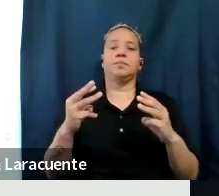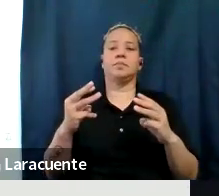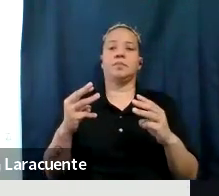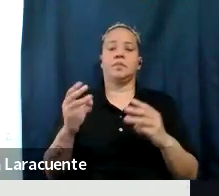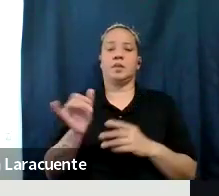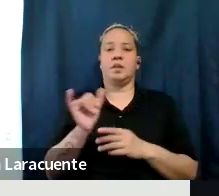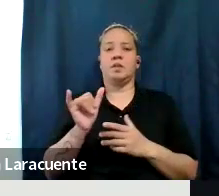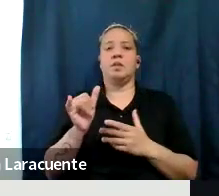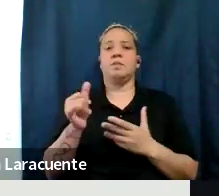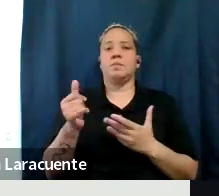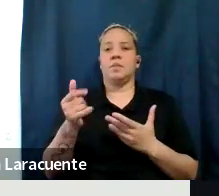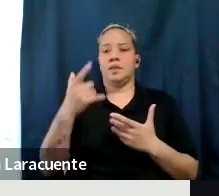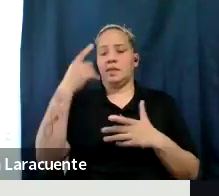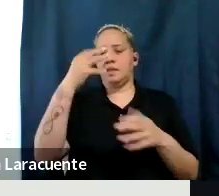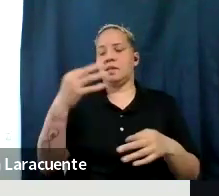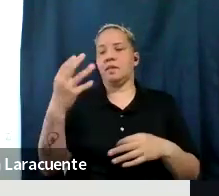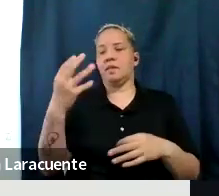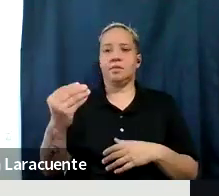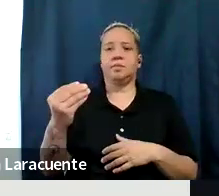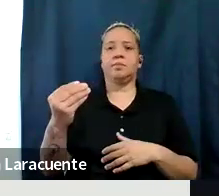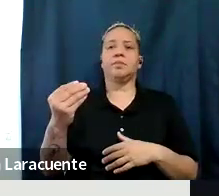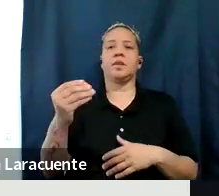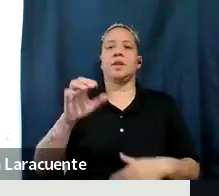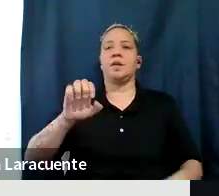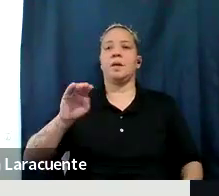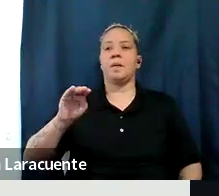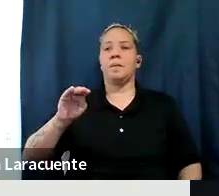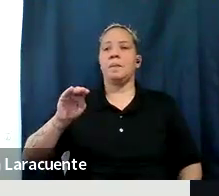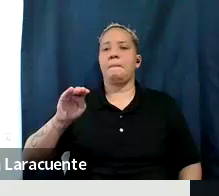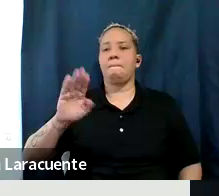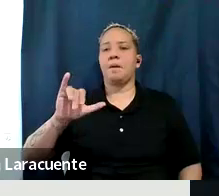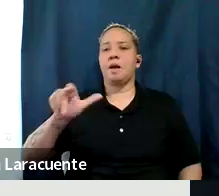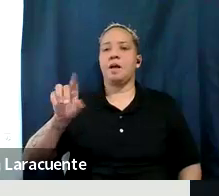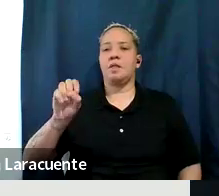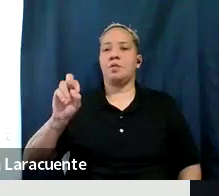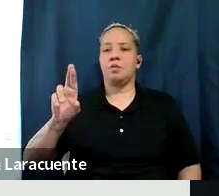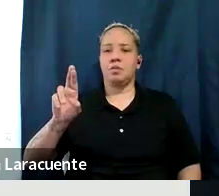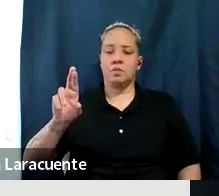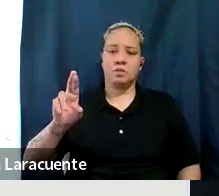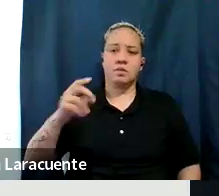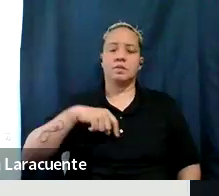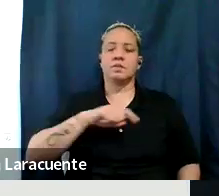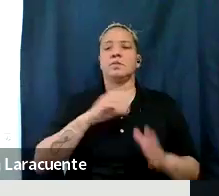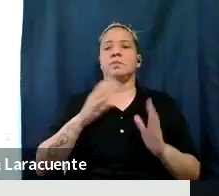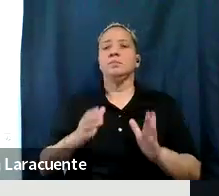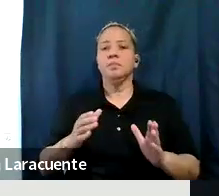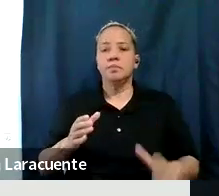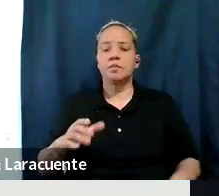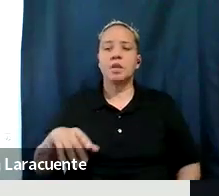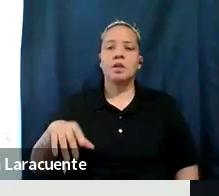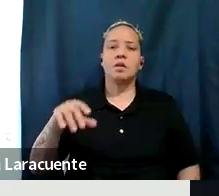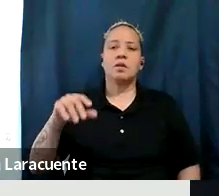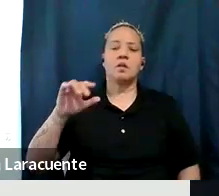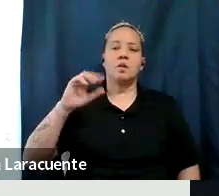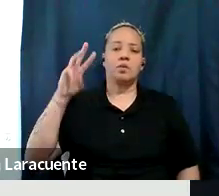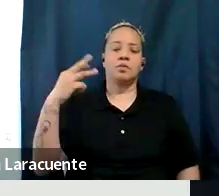del exilio y será el embajador español en Washington. Fernando de los Ríos era un